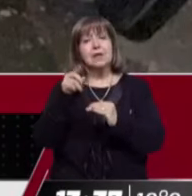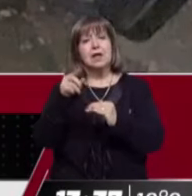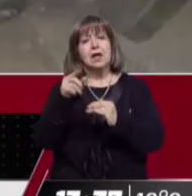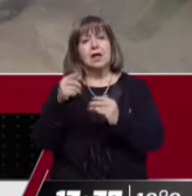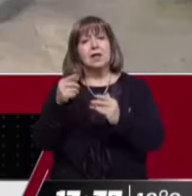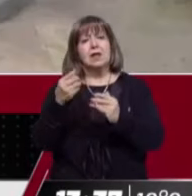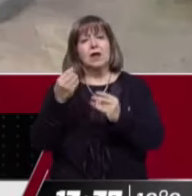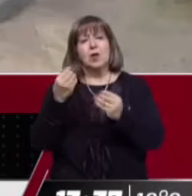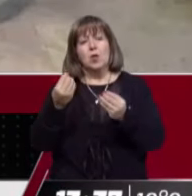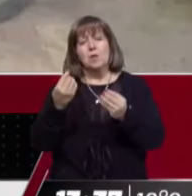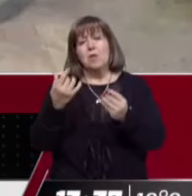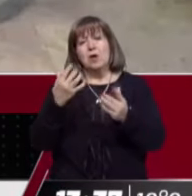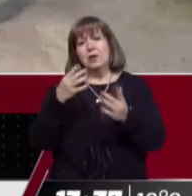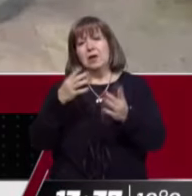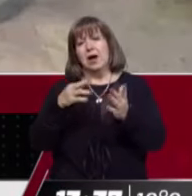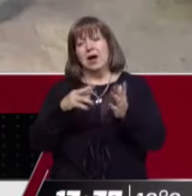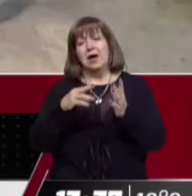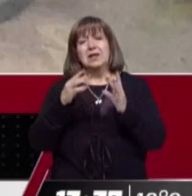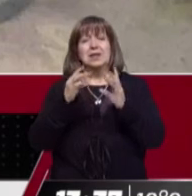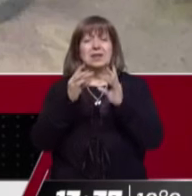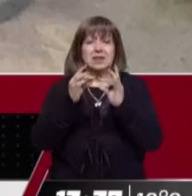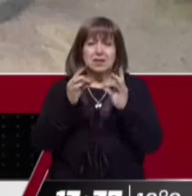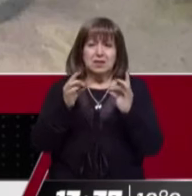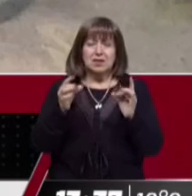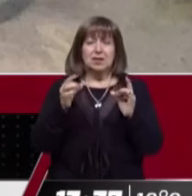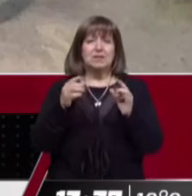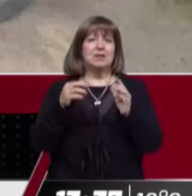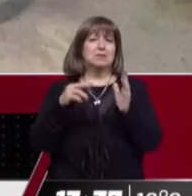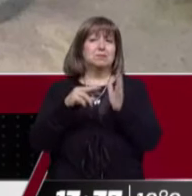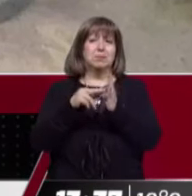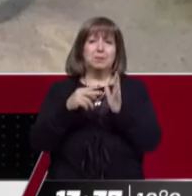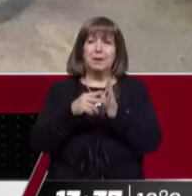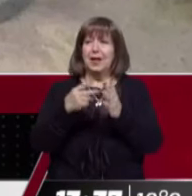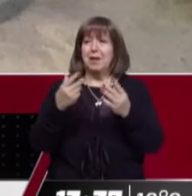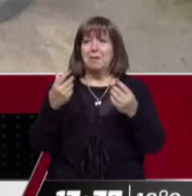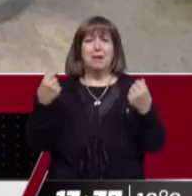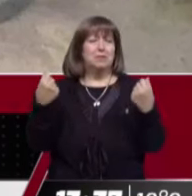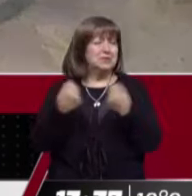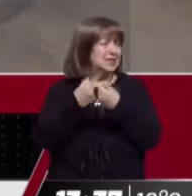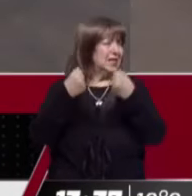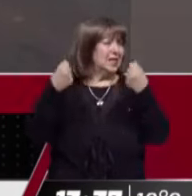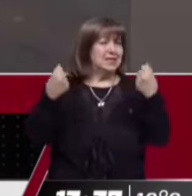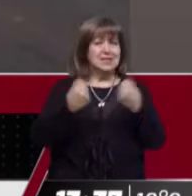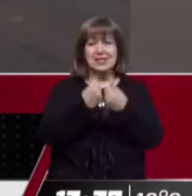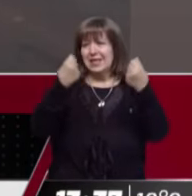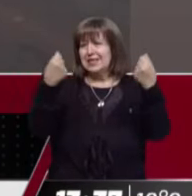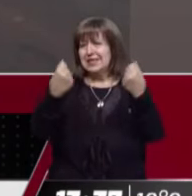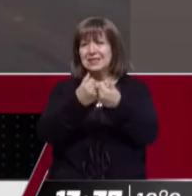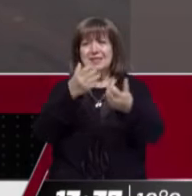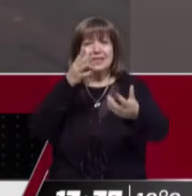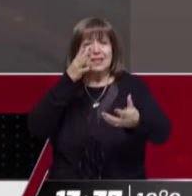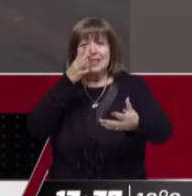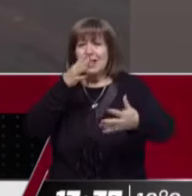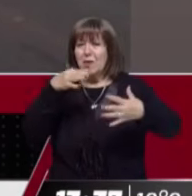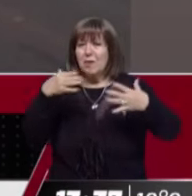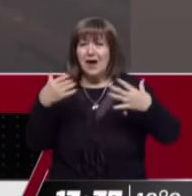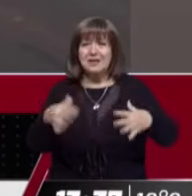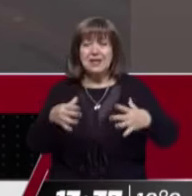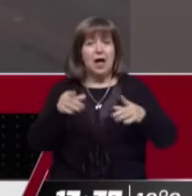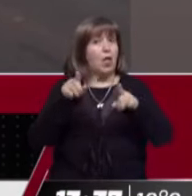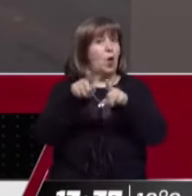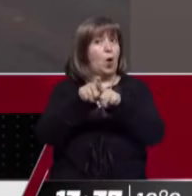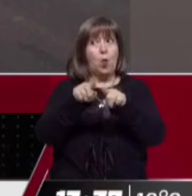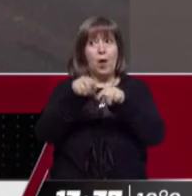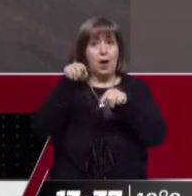situación muy crítica, delicada en la provincia con la cantidad de accidentes fatales que se han registrado, y este no es